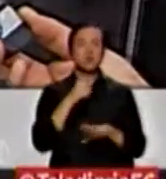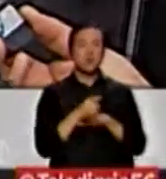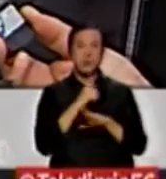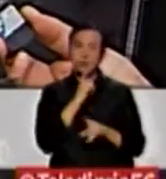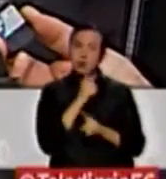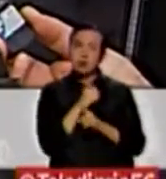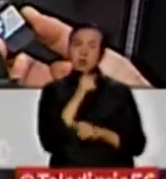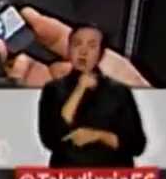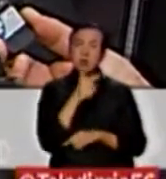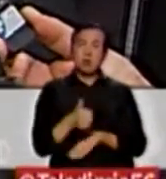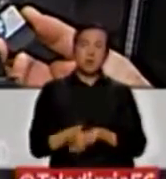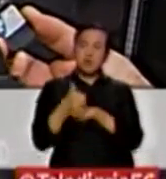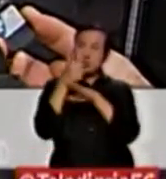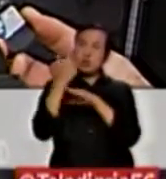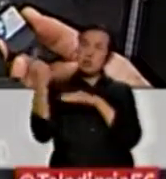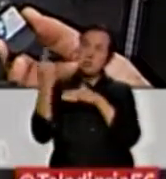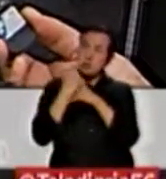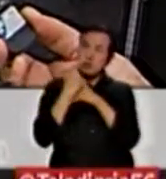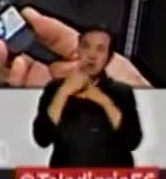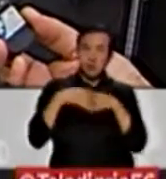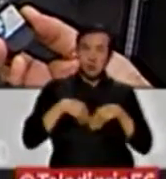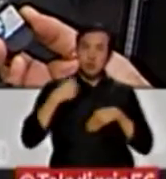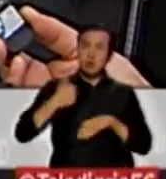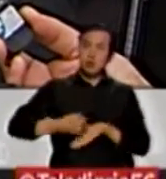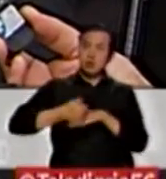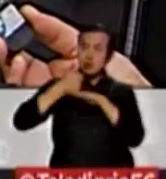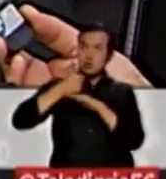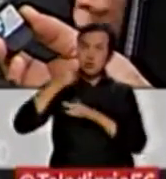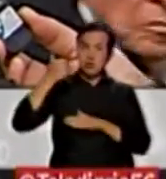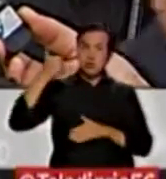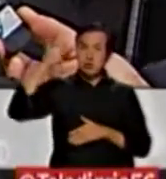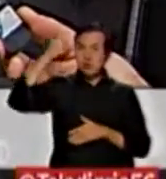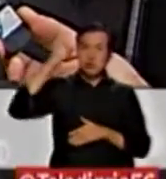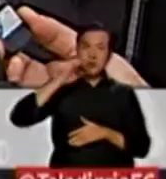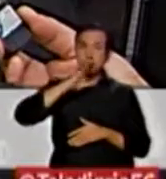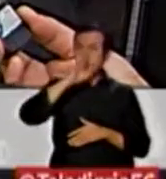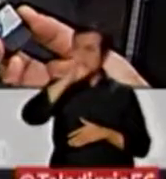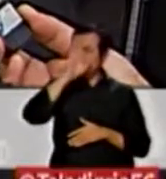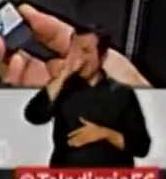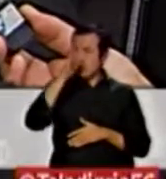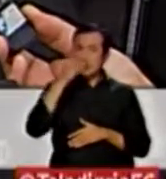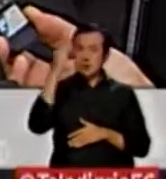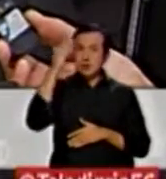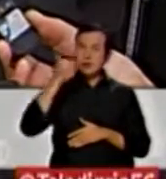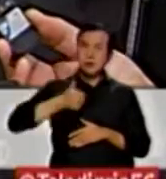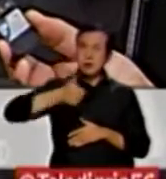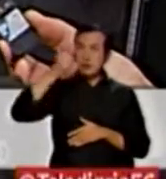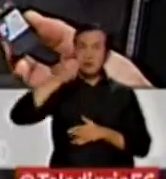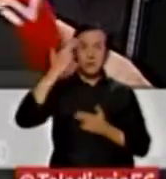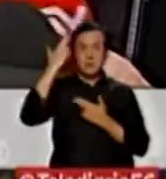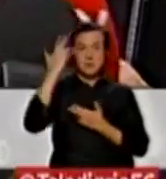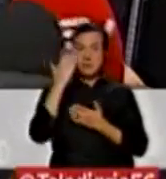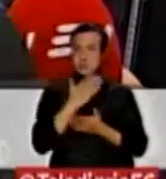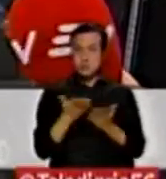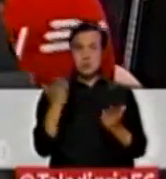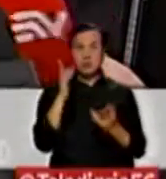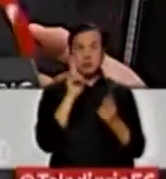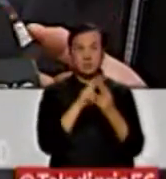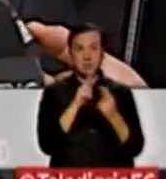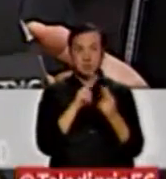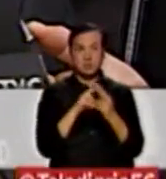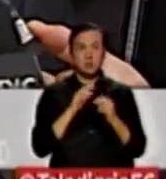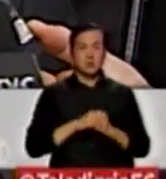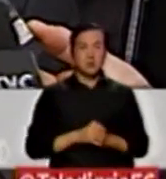Obviamente vino de la autoridad máxima. Del comandante, el jefe supremo, que siempre sigo el comandante máximo de las Fuerzas Armadas, que usted le conoce. ¿De la